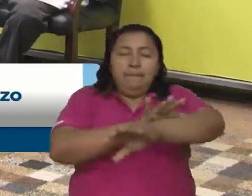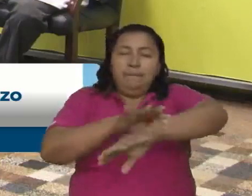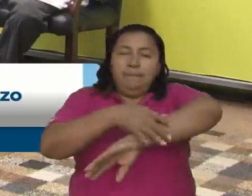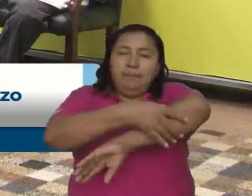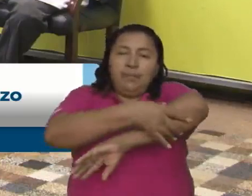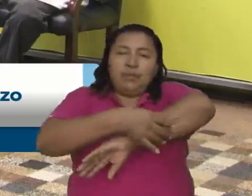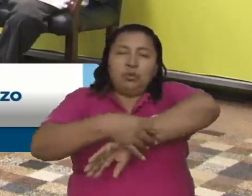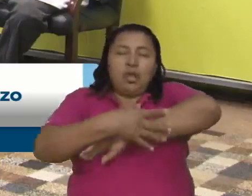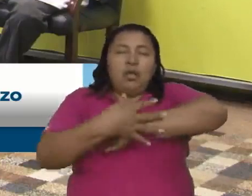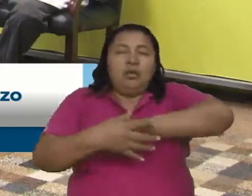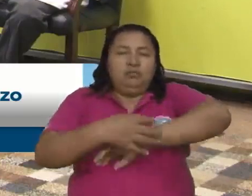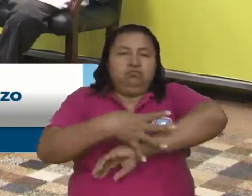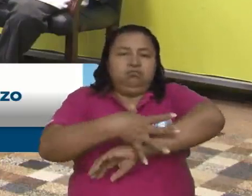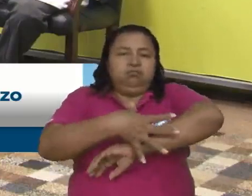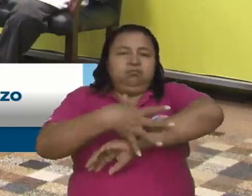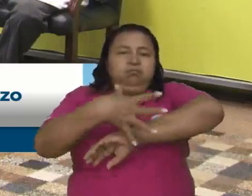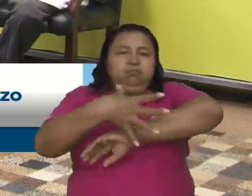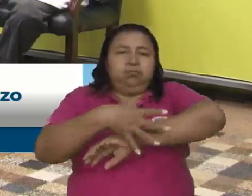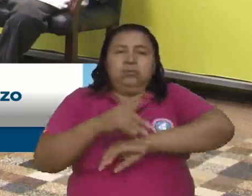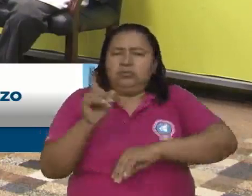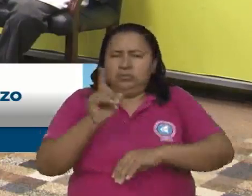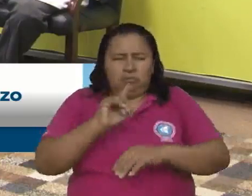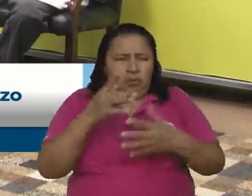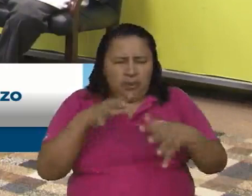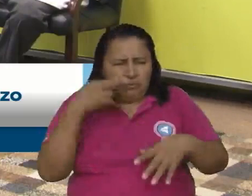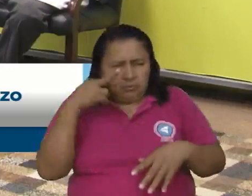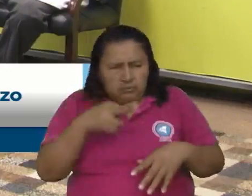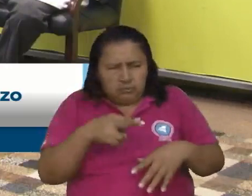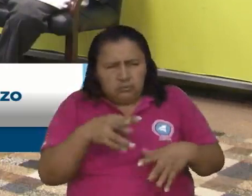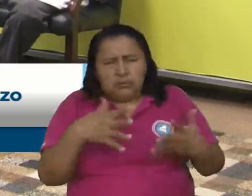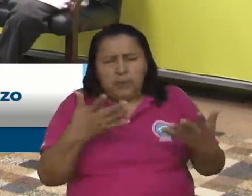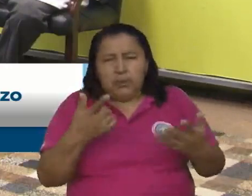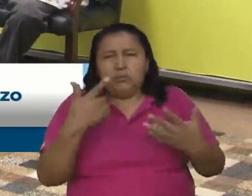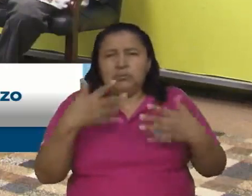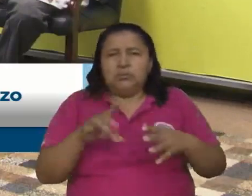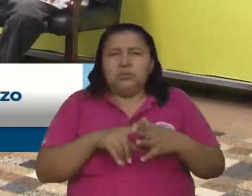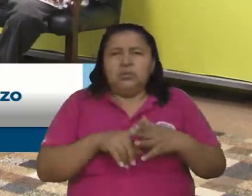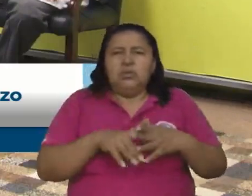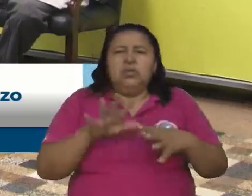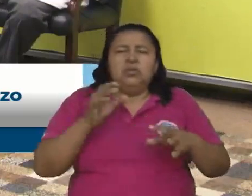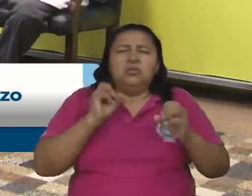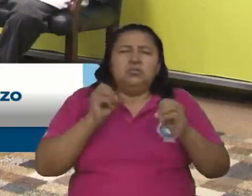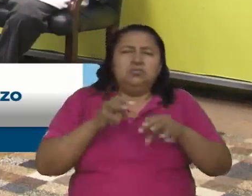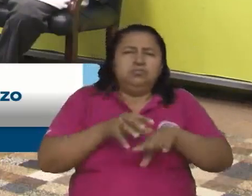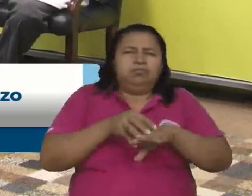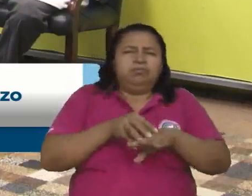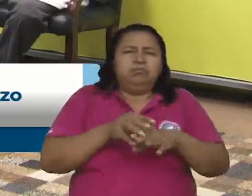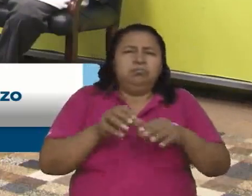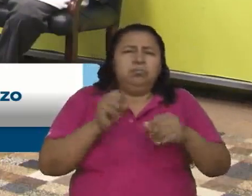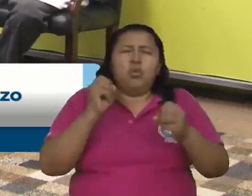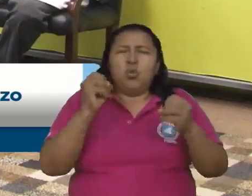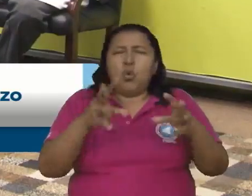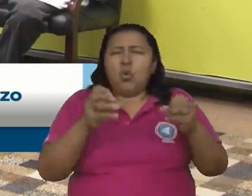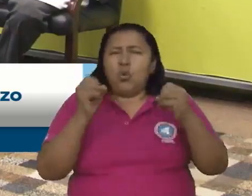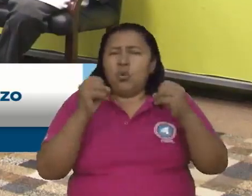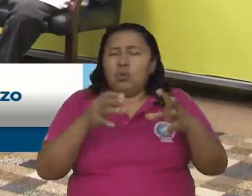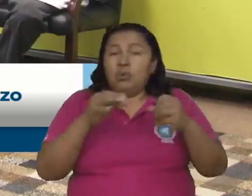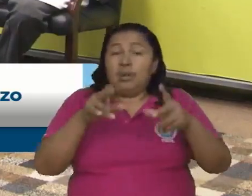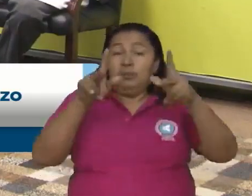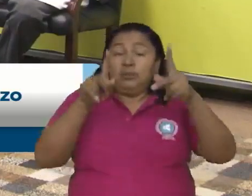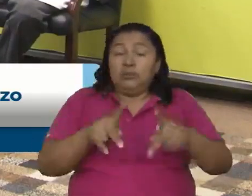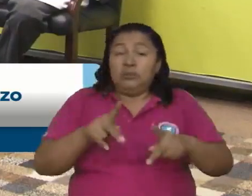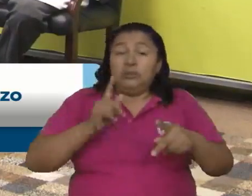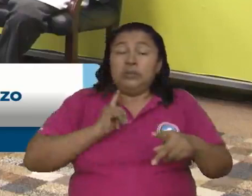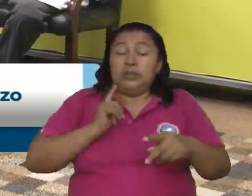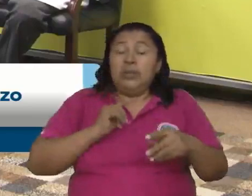una inflamación de las pantorrillas que no es normal y se presenta también una congestión de la pierna y dolor. Entonces, si la paciente presenta,